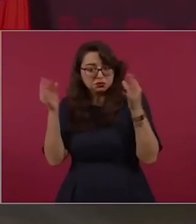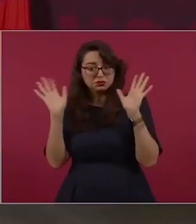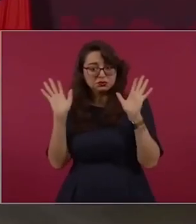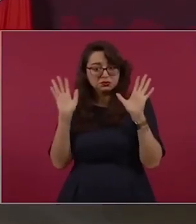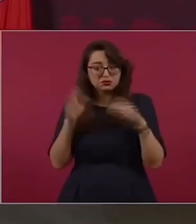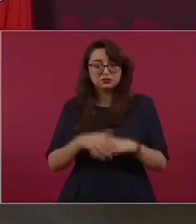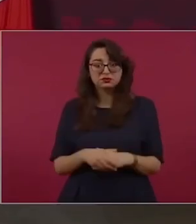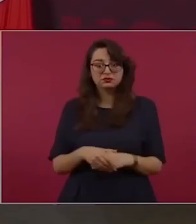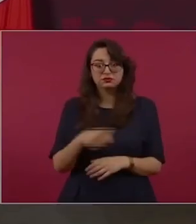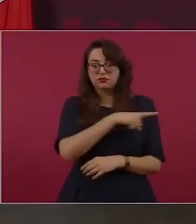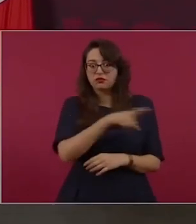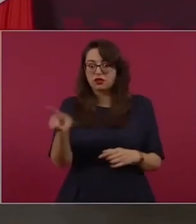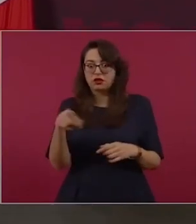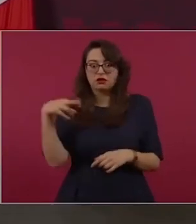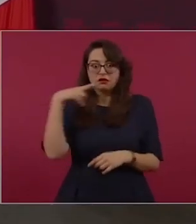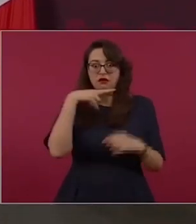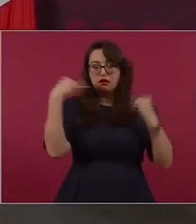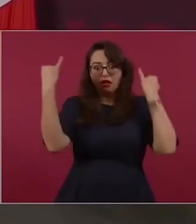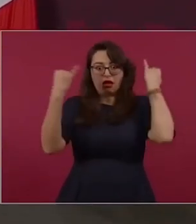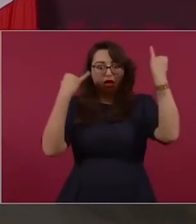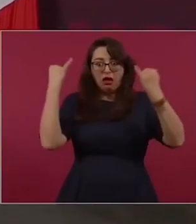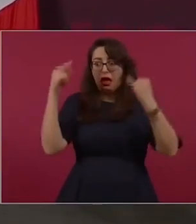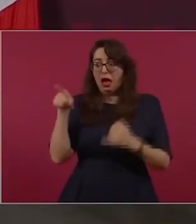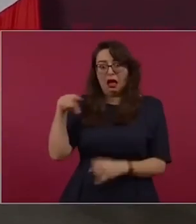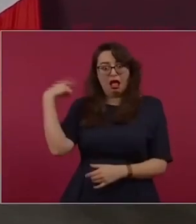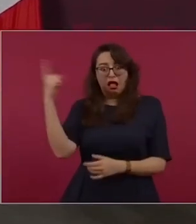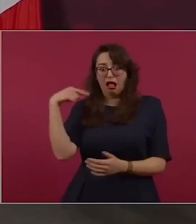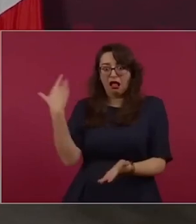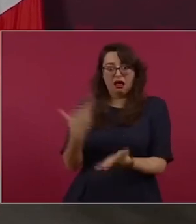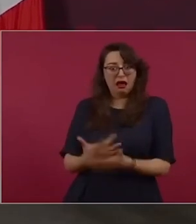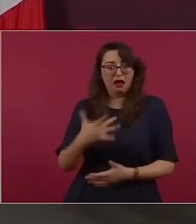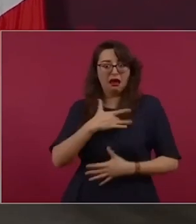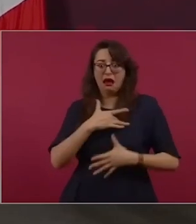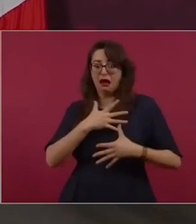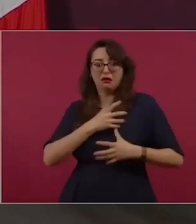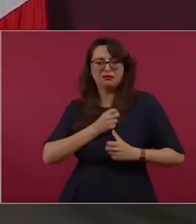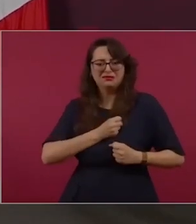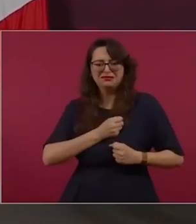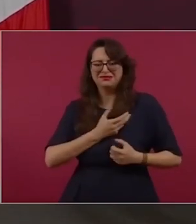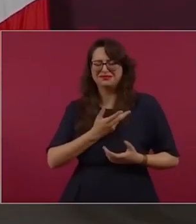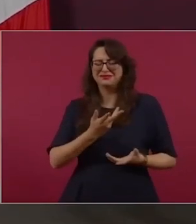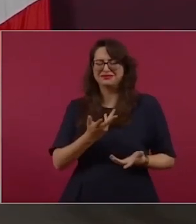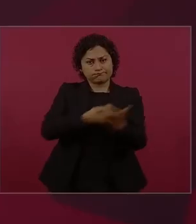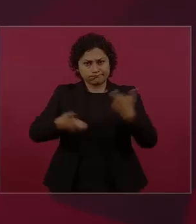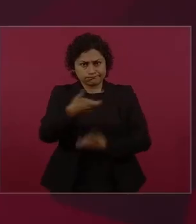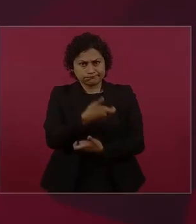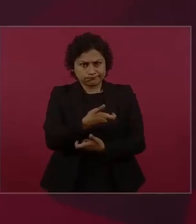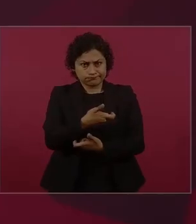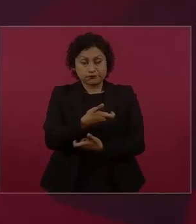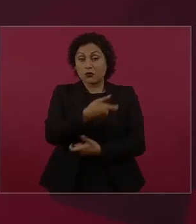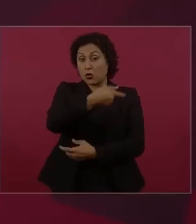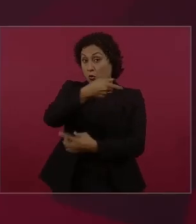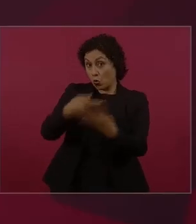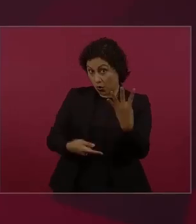pero ojo, no confundamos el saber administrar, porque cuando hay que poner la mano en la mesa también lo hace. Es muy